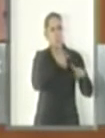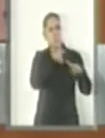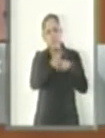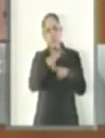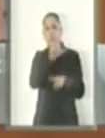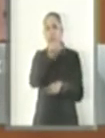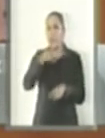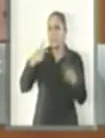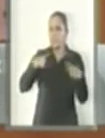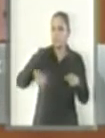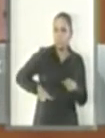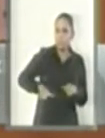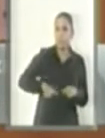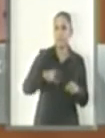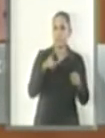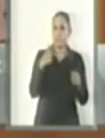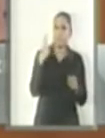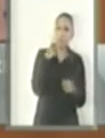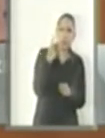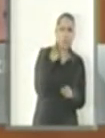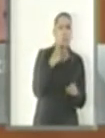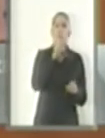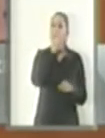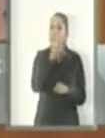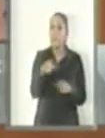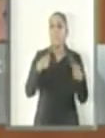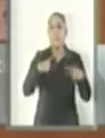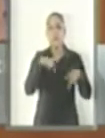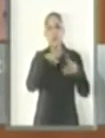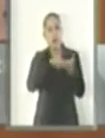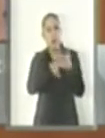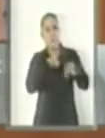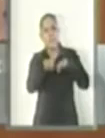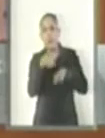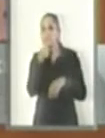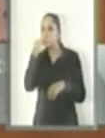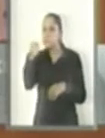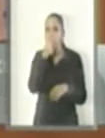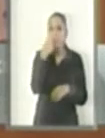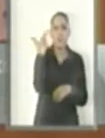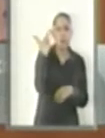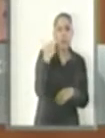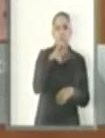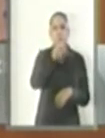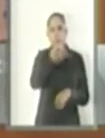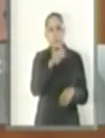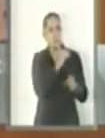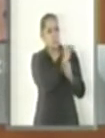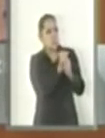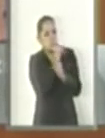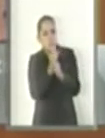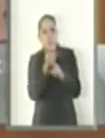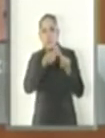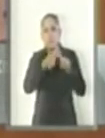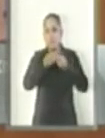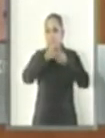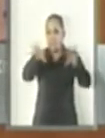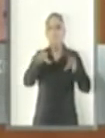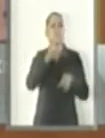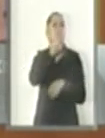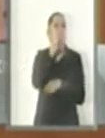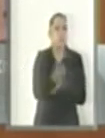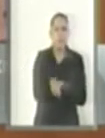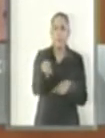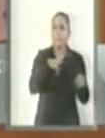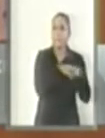a defensores de derechos humanos, mismos que lamentablemente se han incrementado, intensificado en los últimos